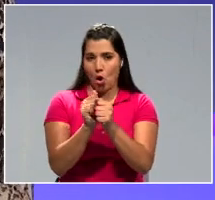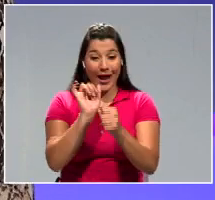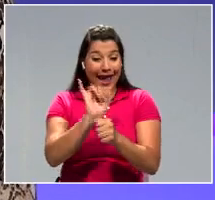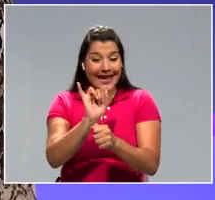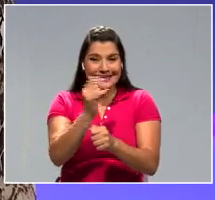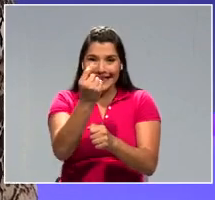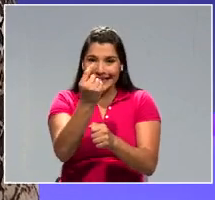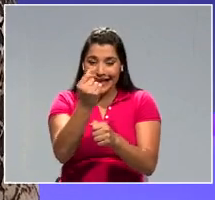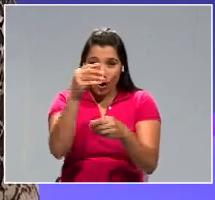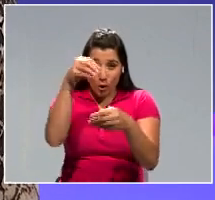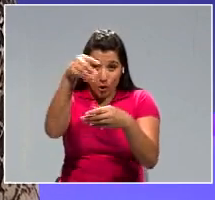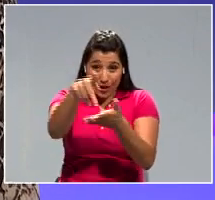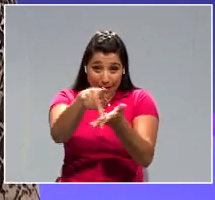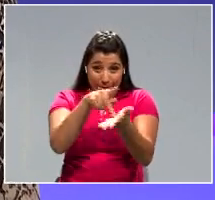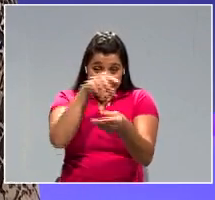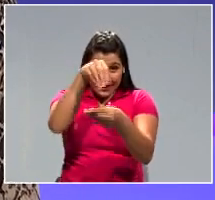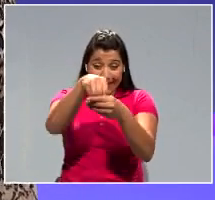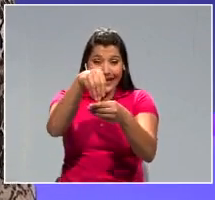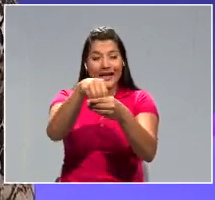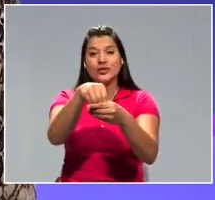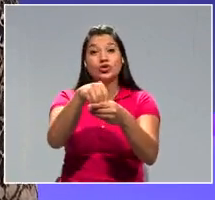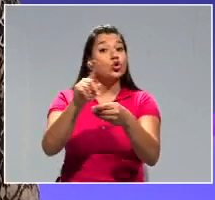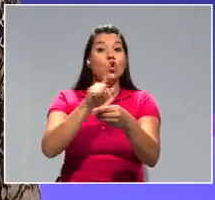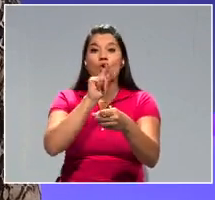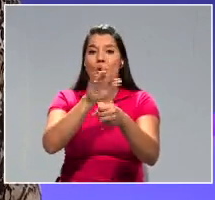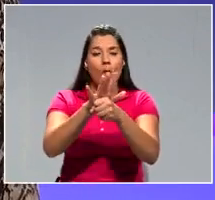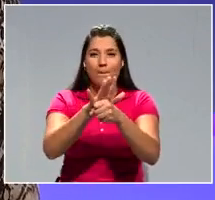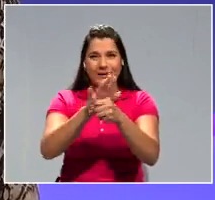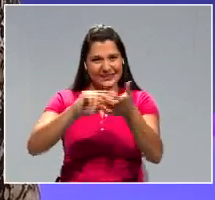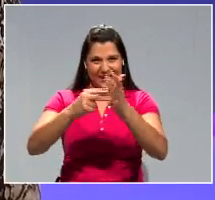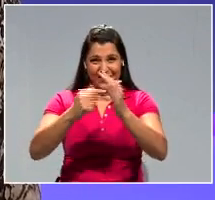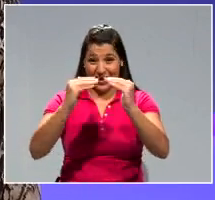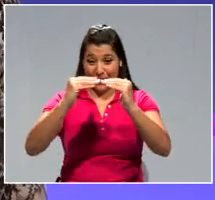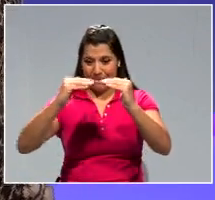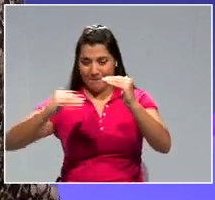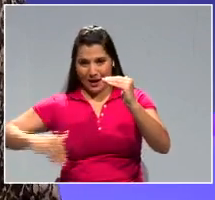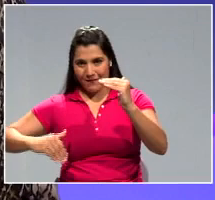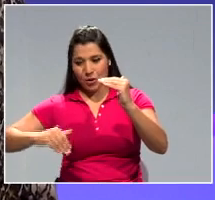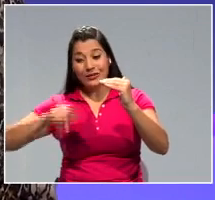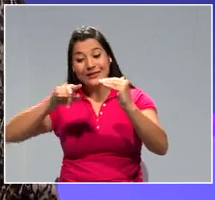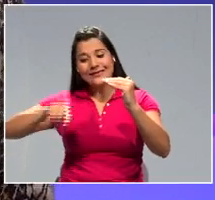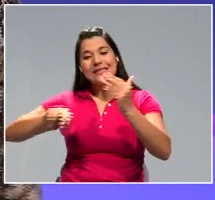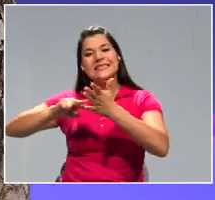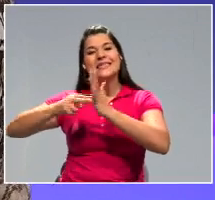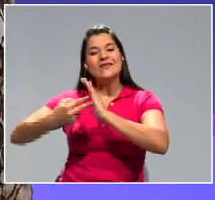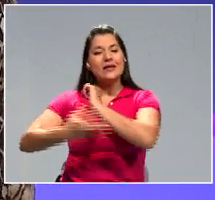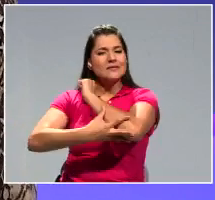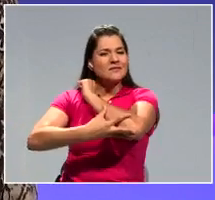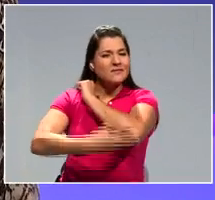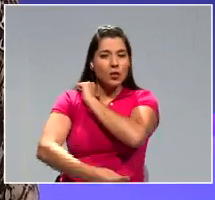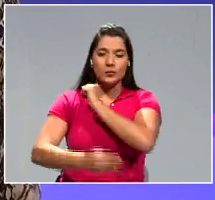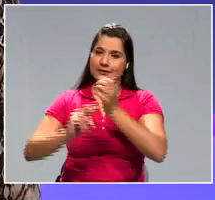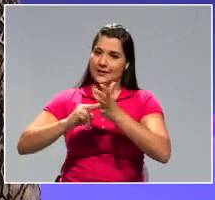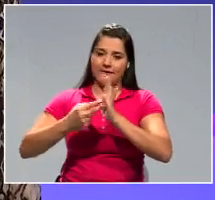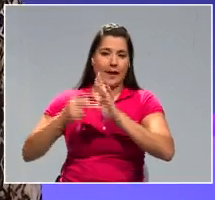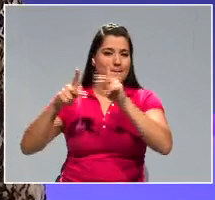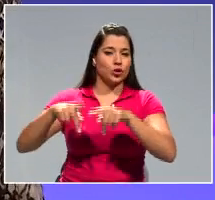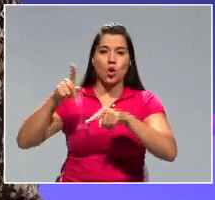de ese umbral, se consideran pobres extremos. Son personas que ni siquiera pueden hacer 3 tiempos de comida al